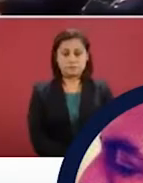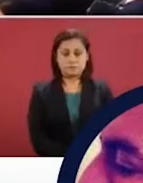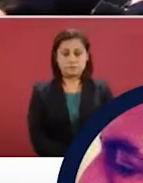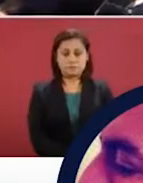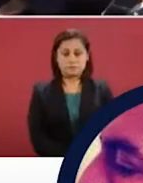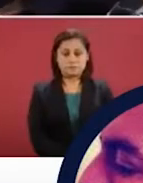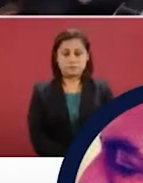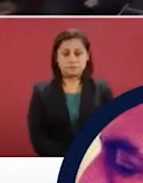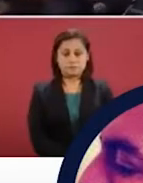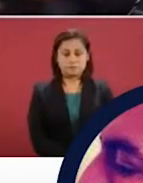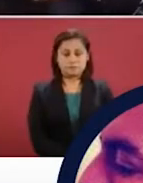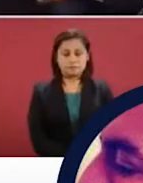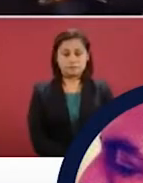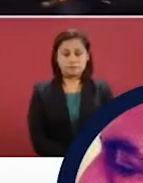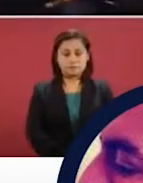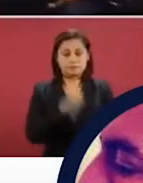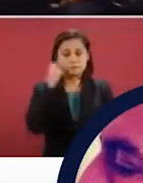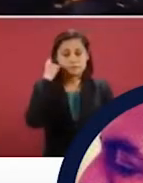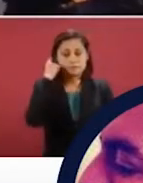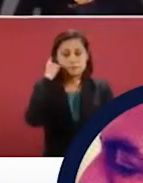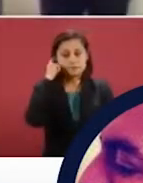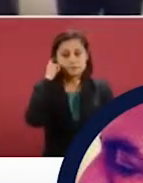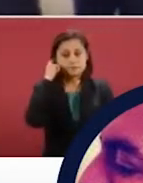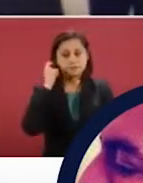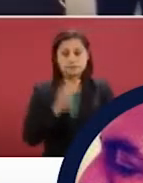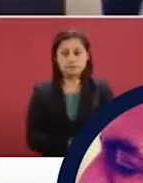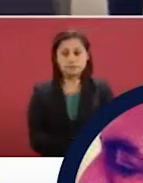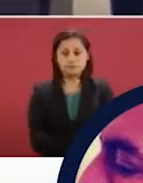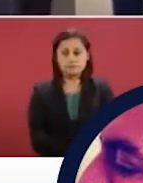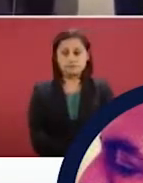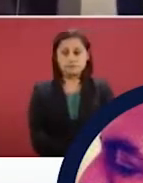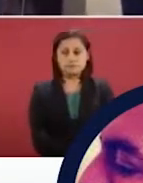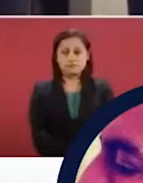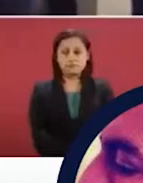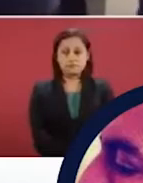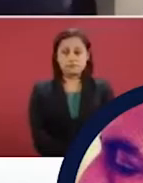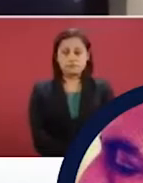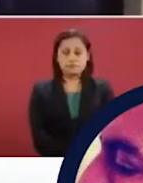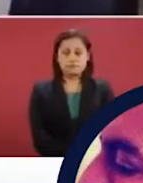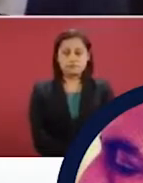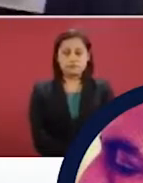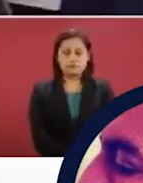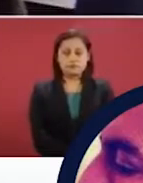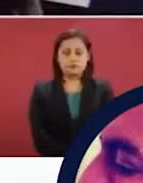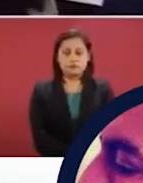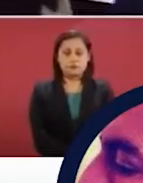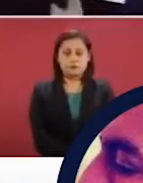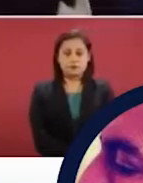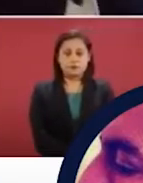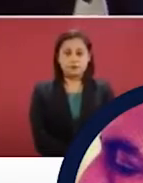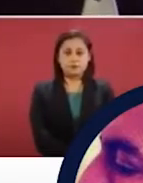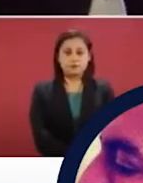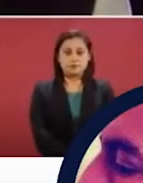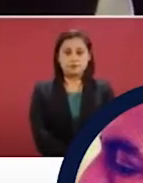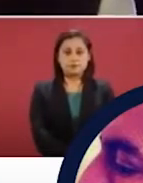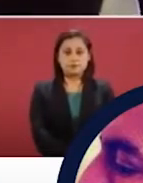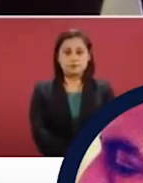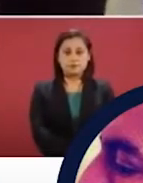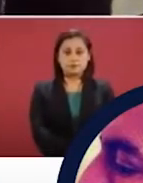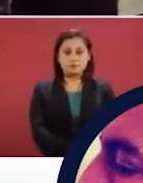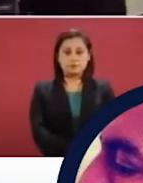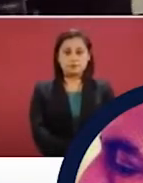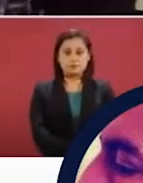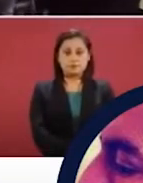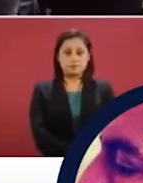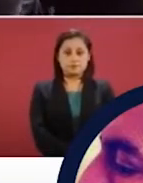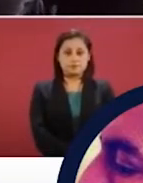bases, que ya se demostró que hay finanzas públicas sanas, que hay una disciplina fiscal que es